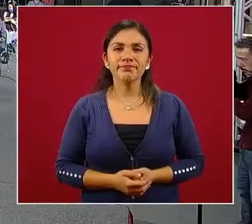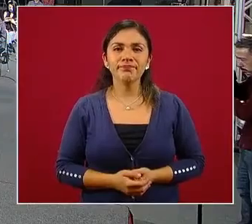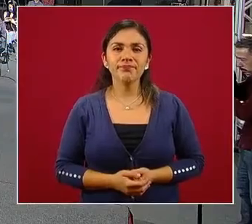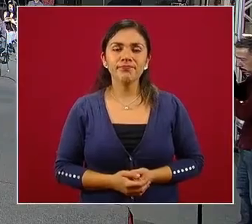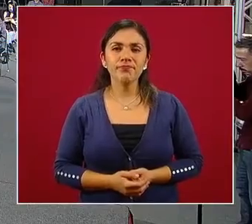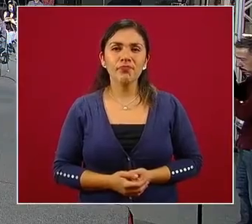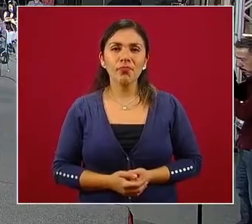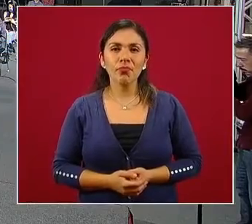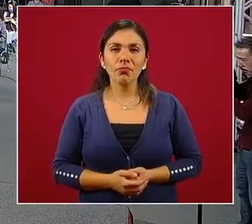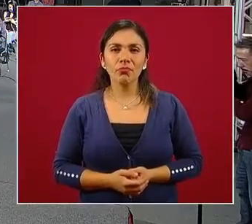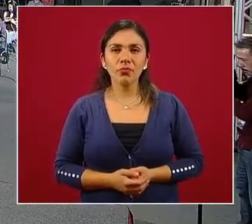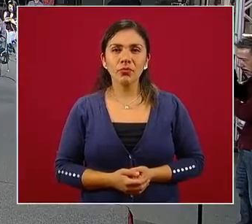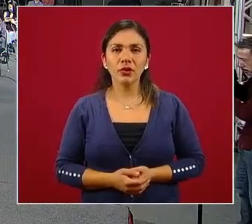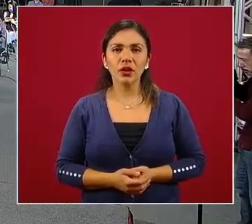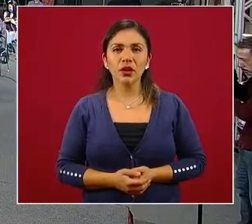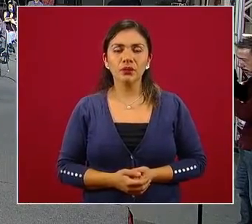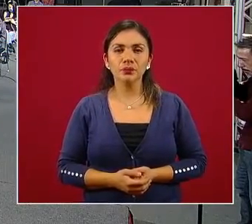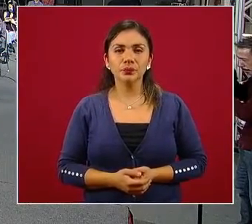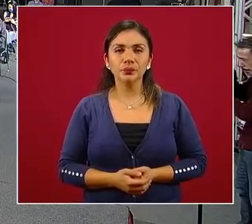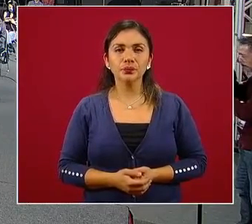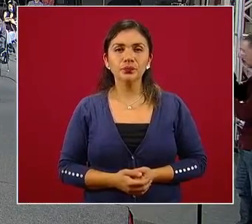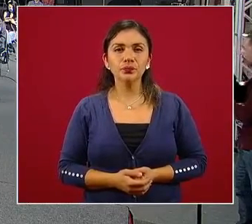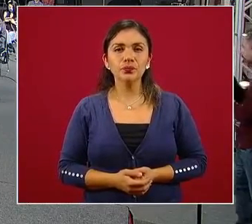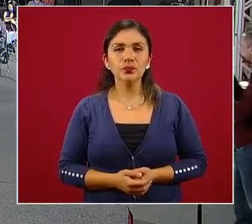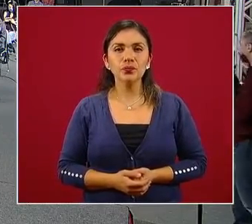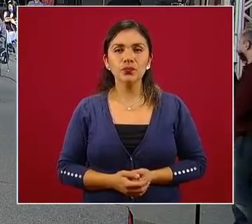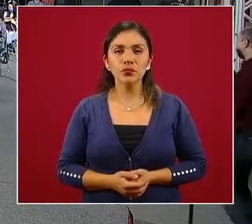usted, y Ayara Celi y usted.